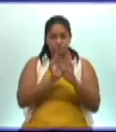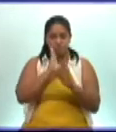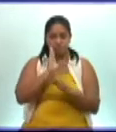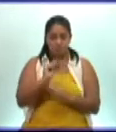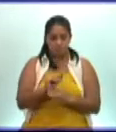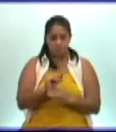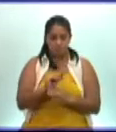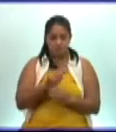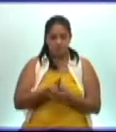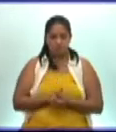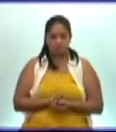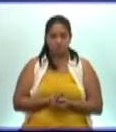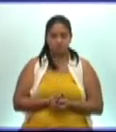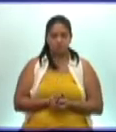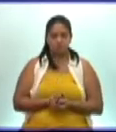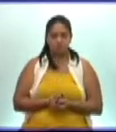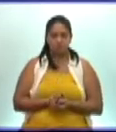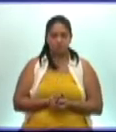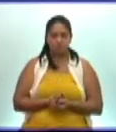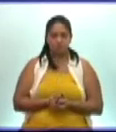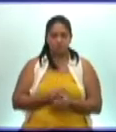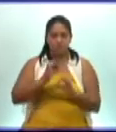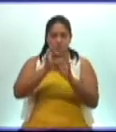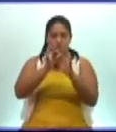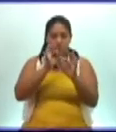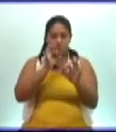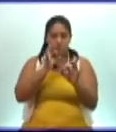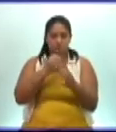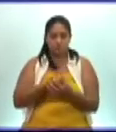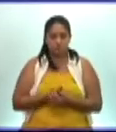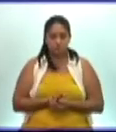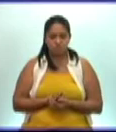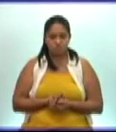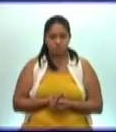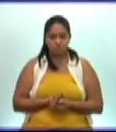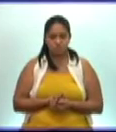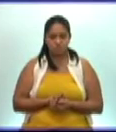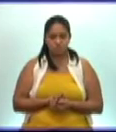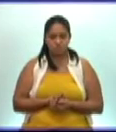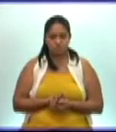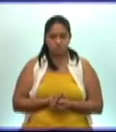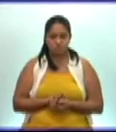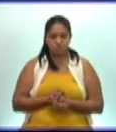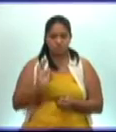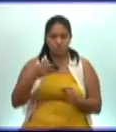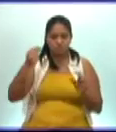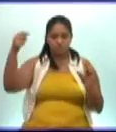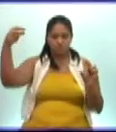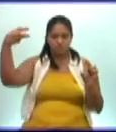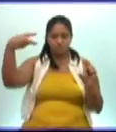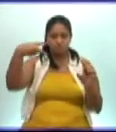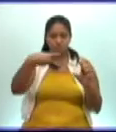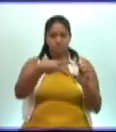focos emisores de ondas secundarias. Y entonces, si la luz procedente de estos